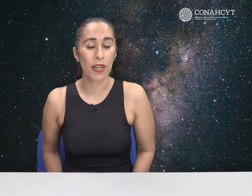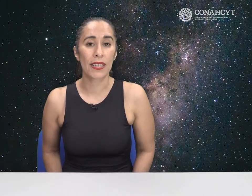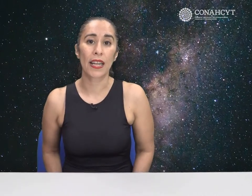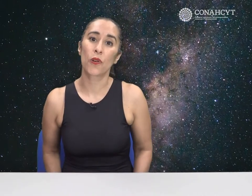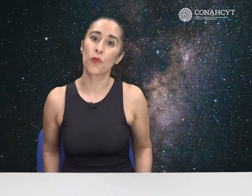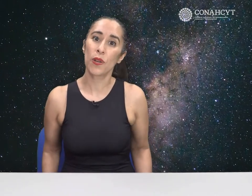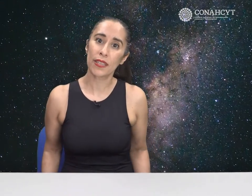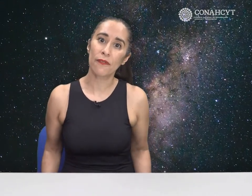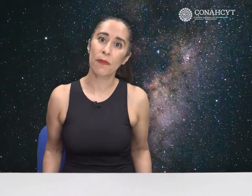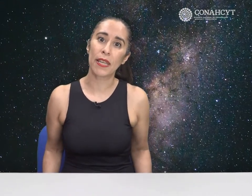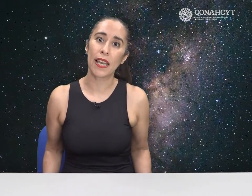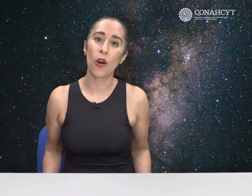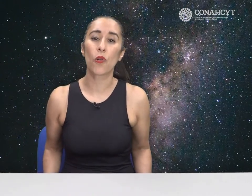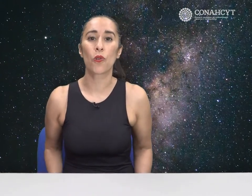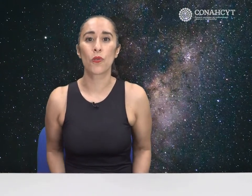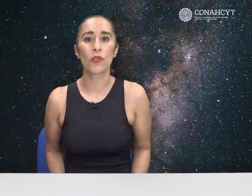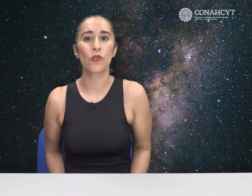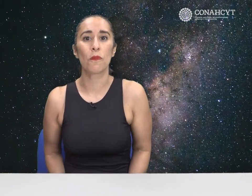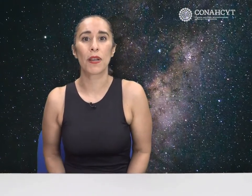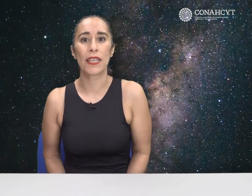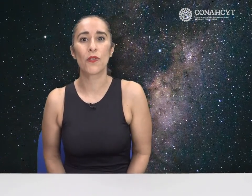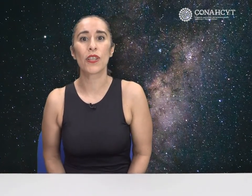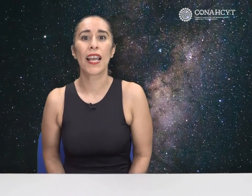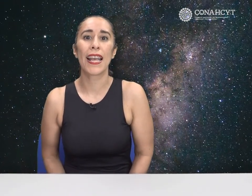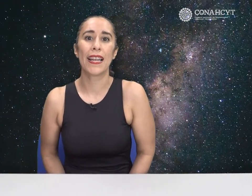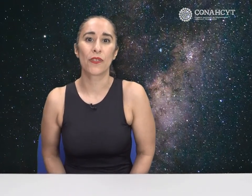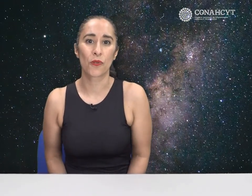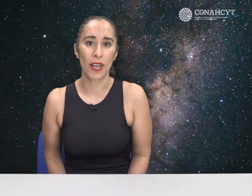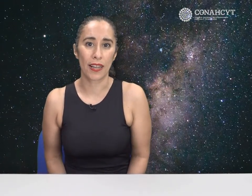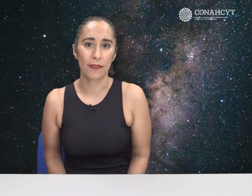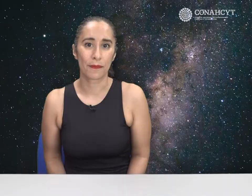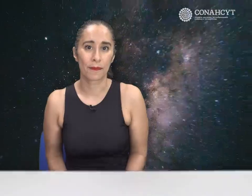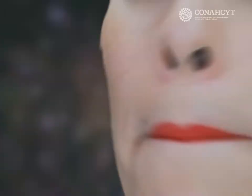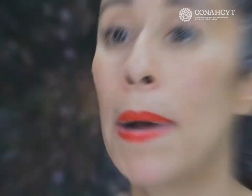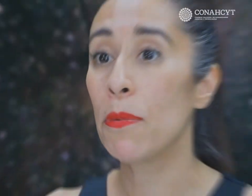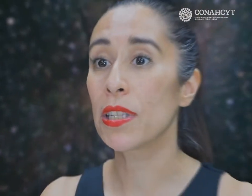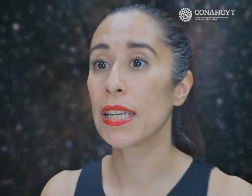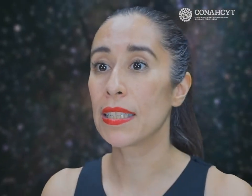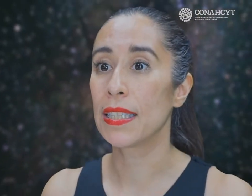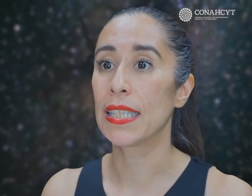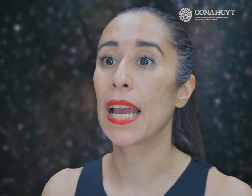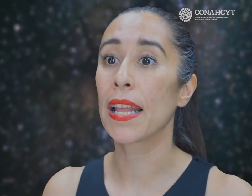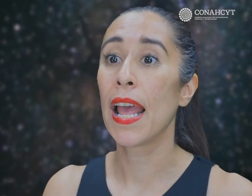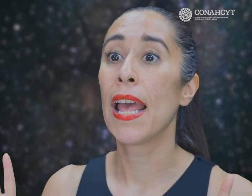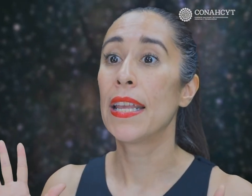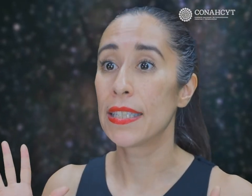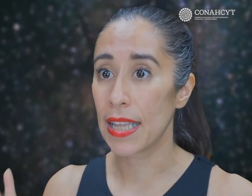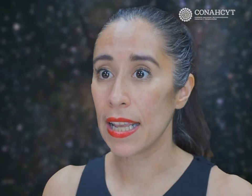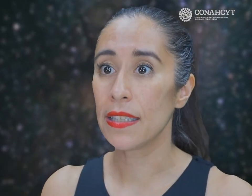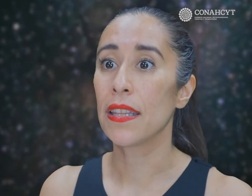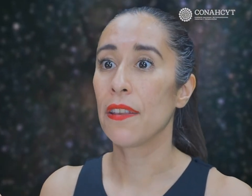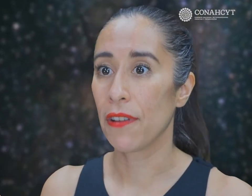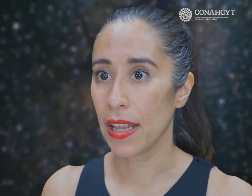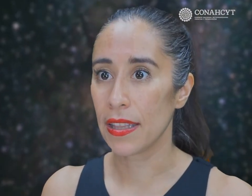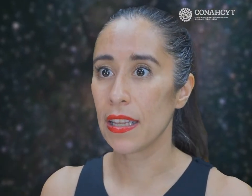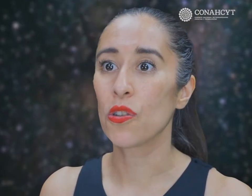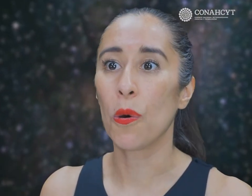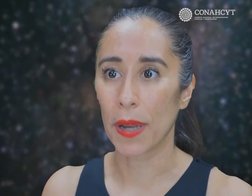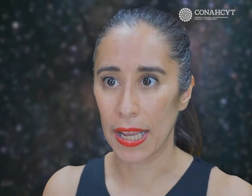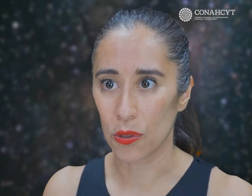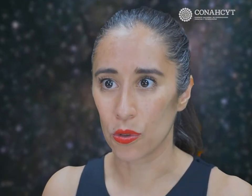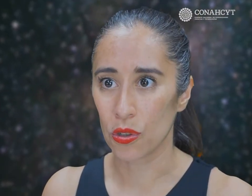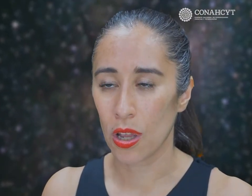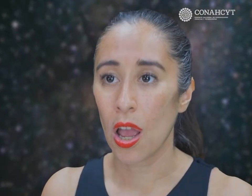que podemos realizar con nuestra familia o con nuestros compañeros en la escuela. Vamos a necesitar 6